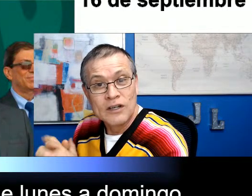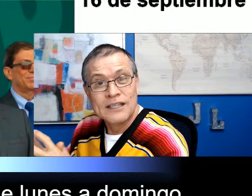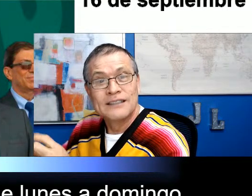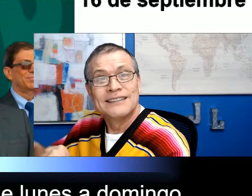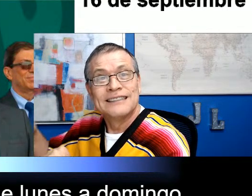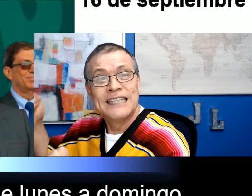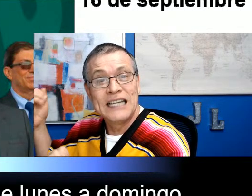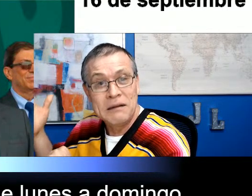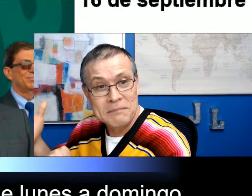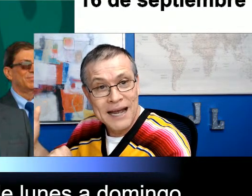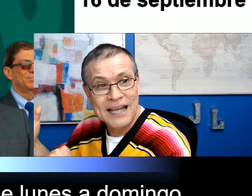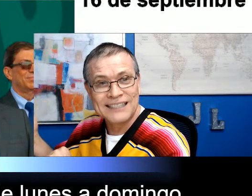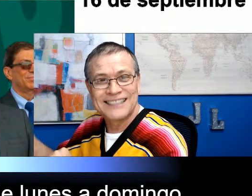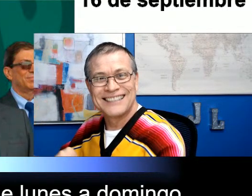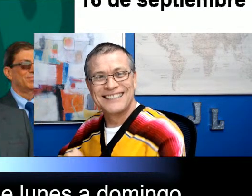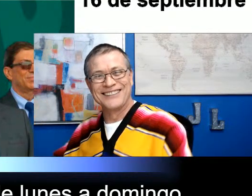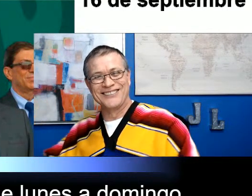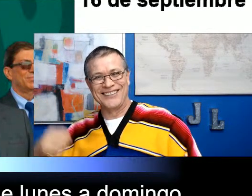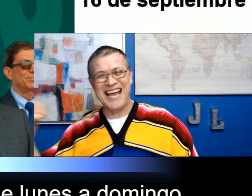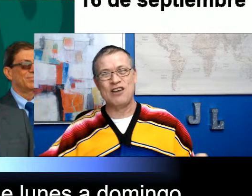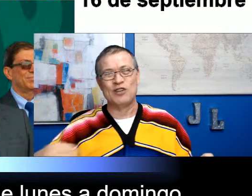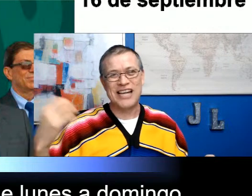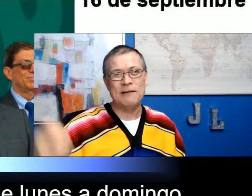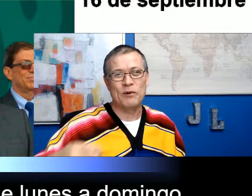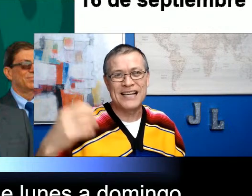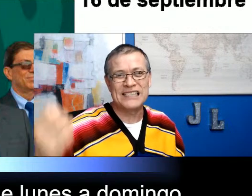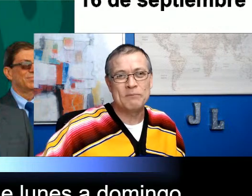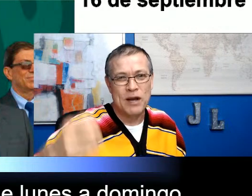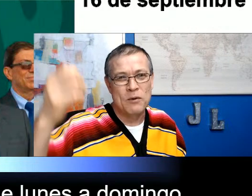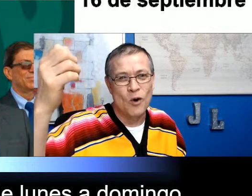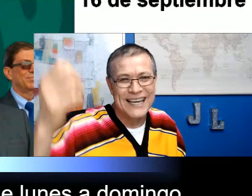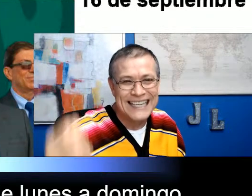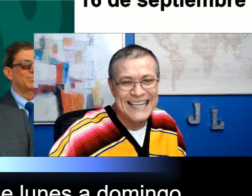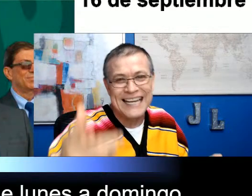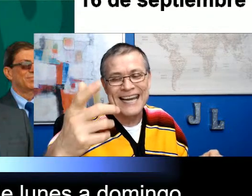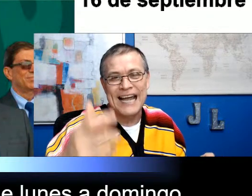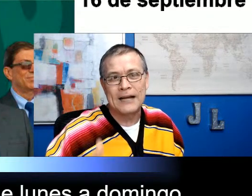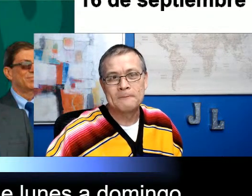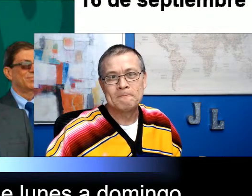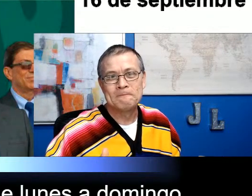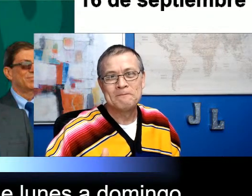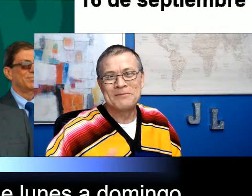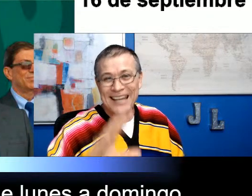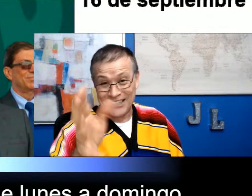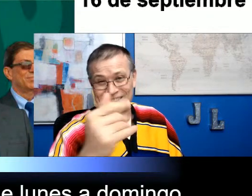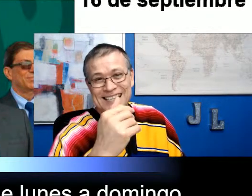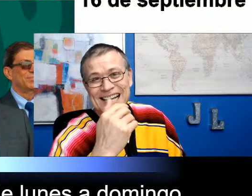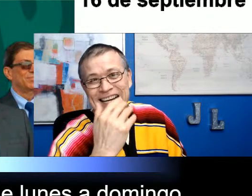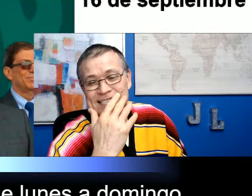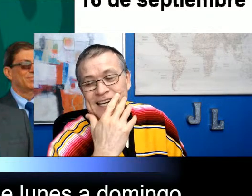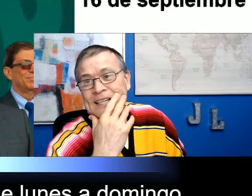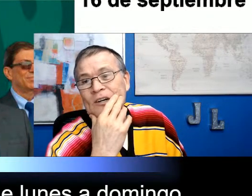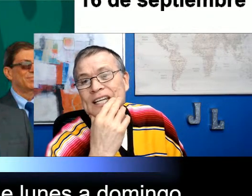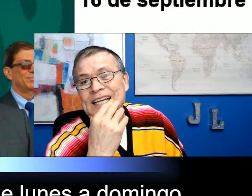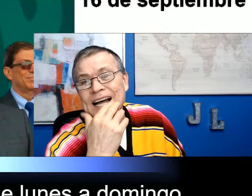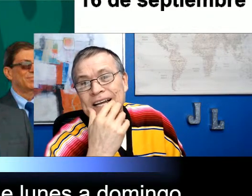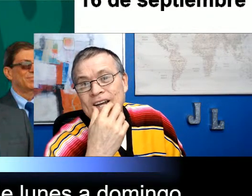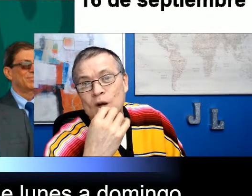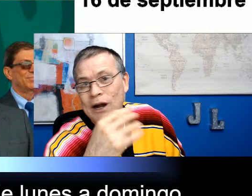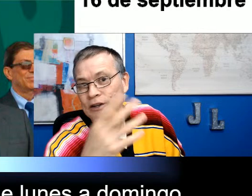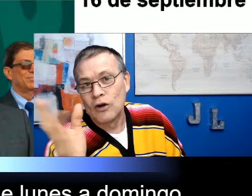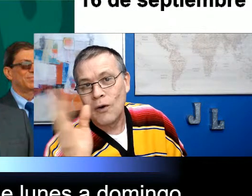dijo? Ni más, yo voy a luchar por este pueblo indígena. Entonces la Iglesia